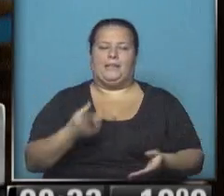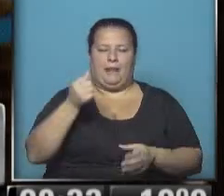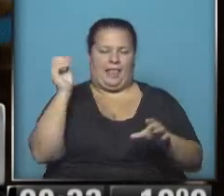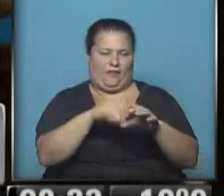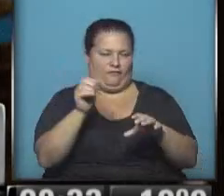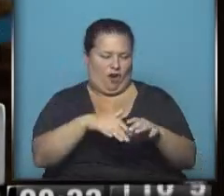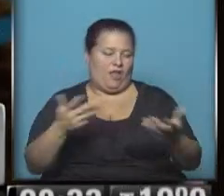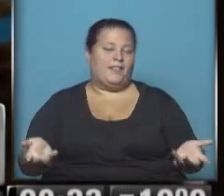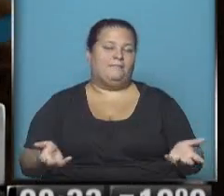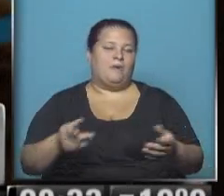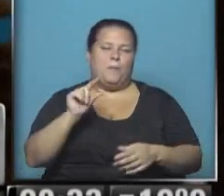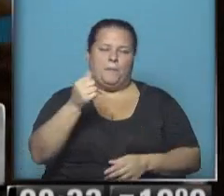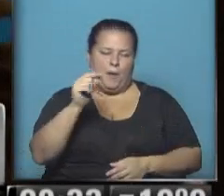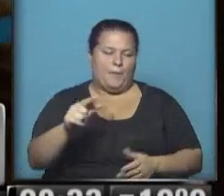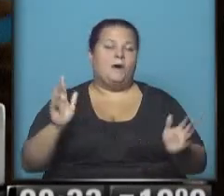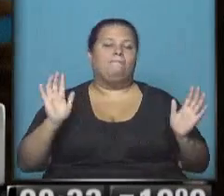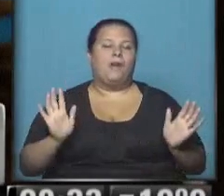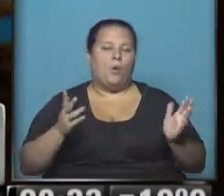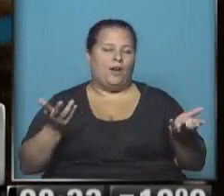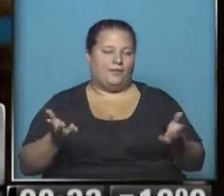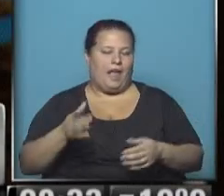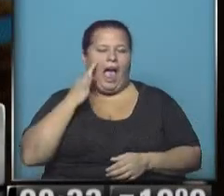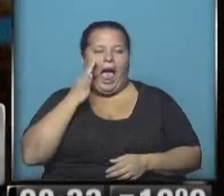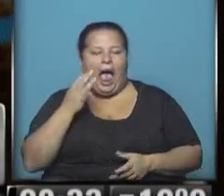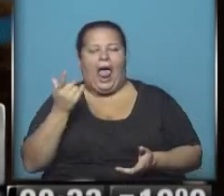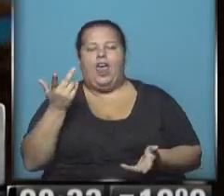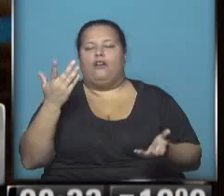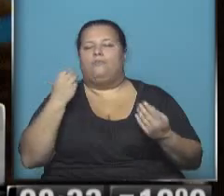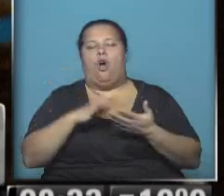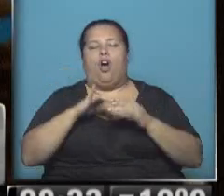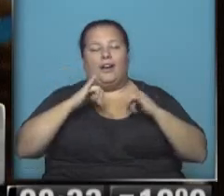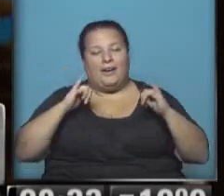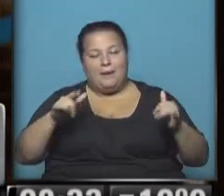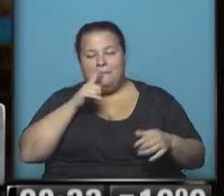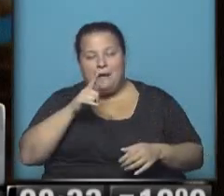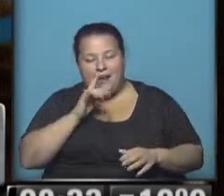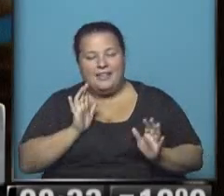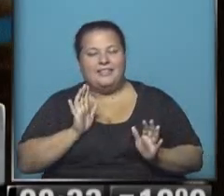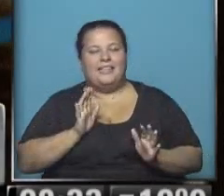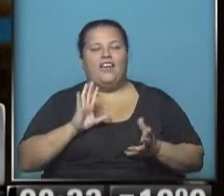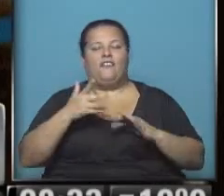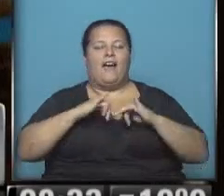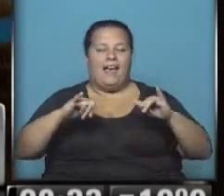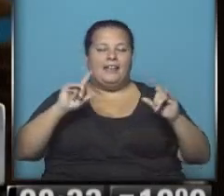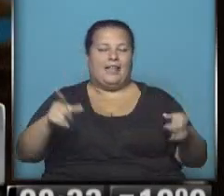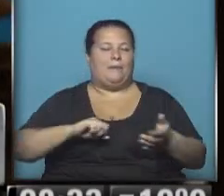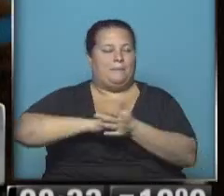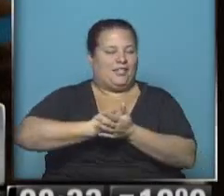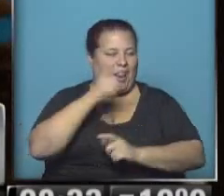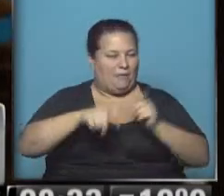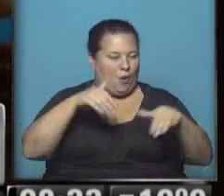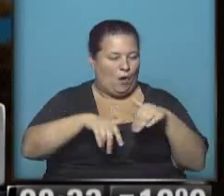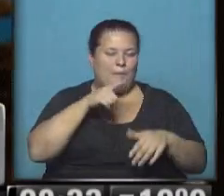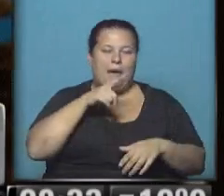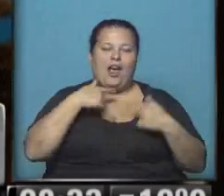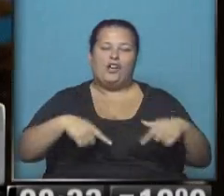fondo no es poco pero bueno aunque sea por un hecho de campaña pareciera que por un hecho de campaña por la presión de la gente cuando vota